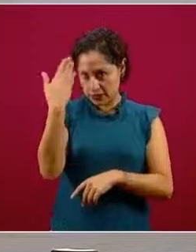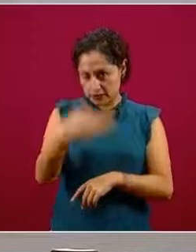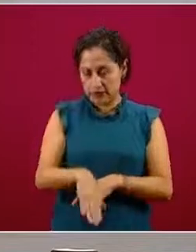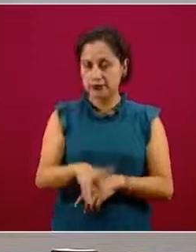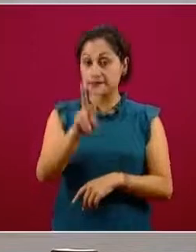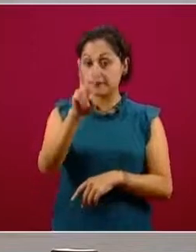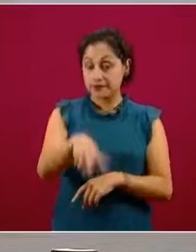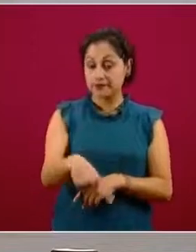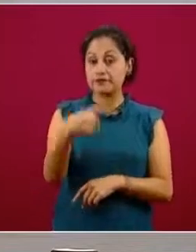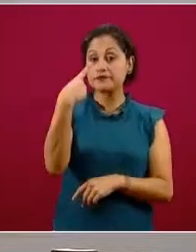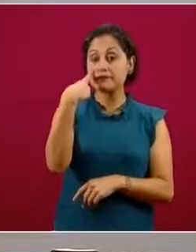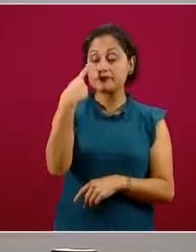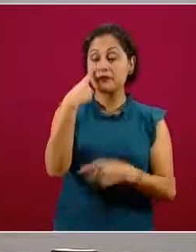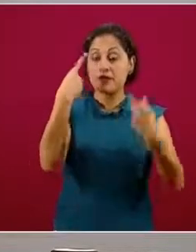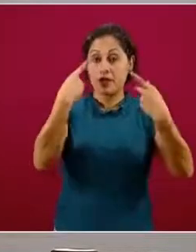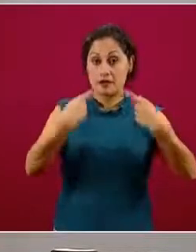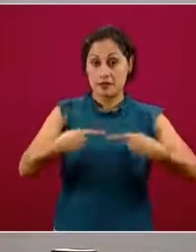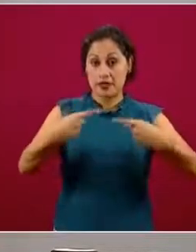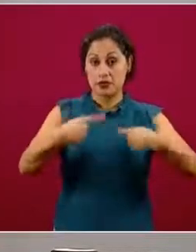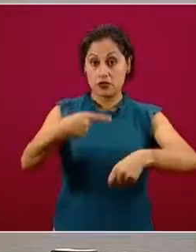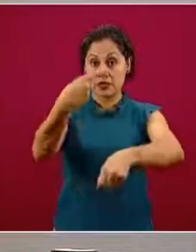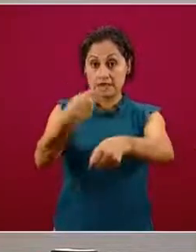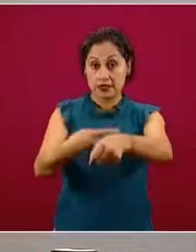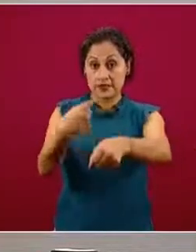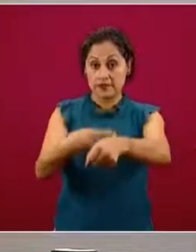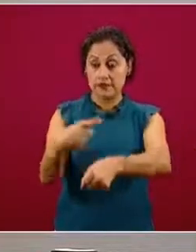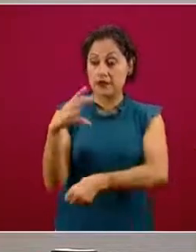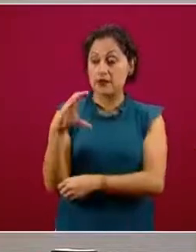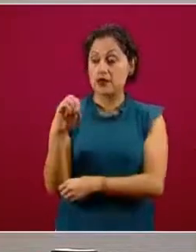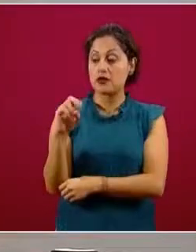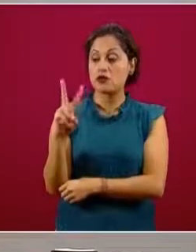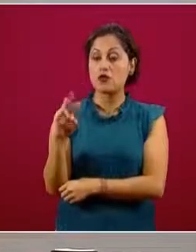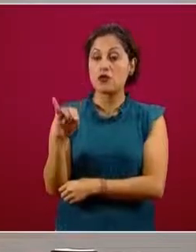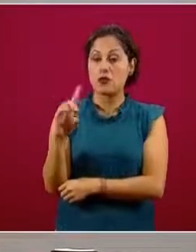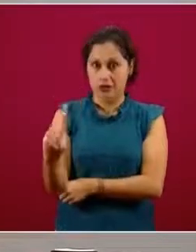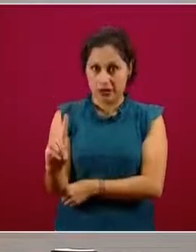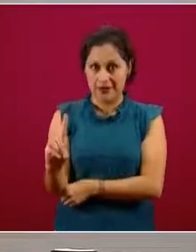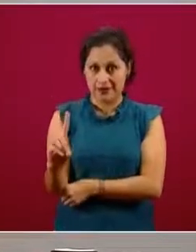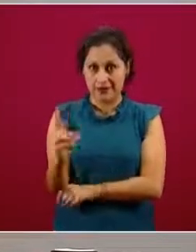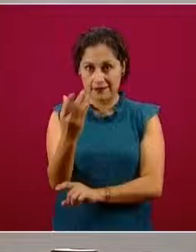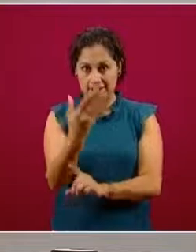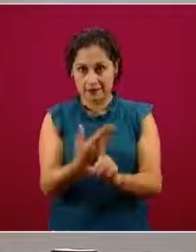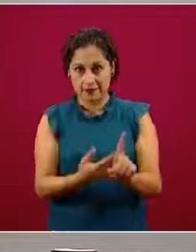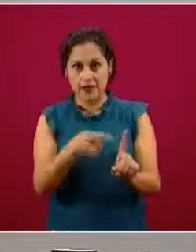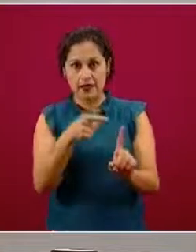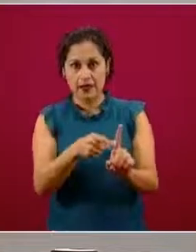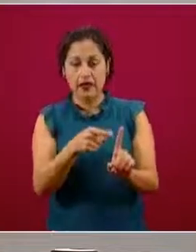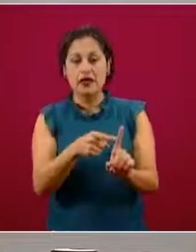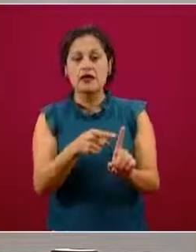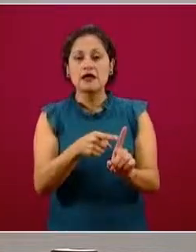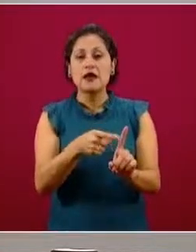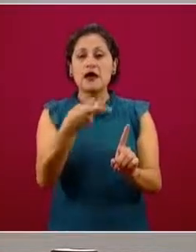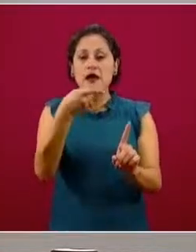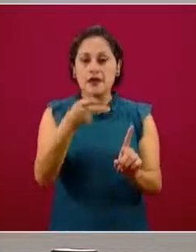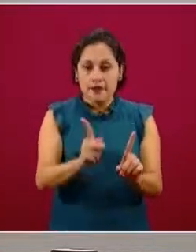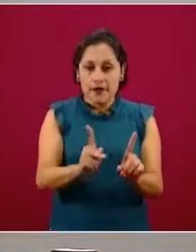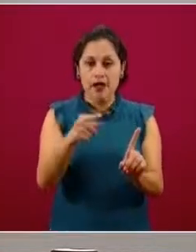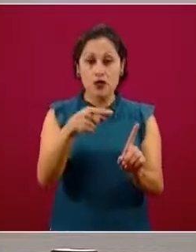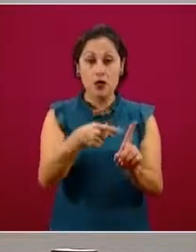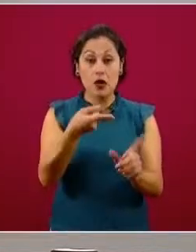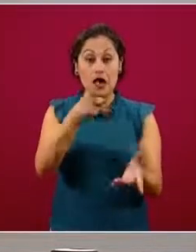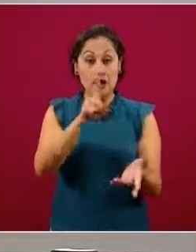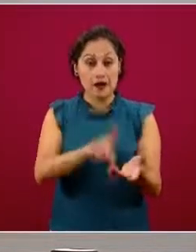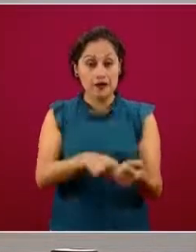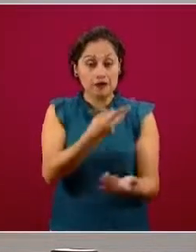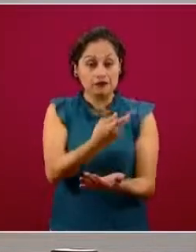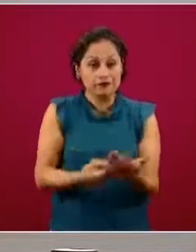las personas con COVID que tienen mayor probabilidad, mayor riesgo, mayor posibilidad